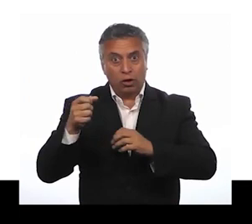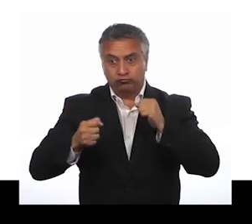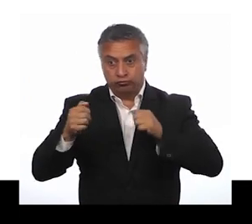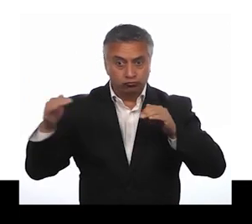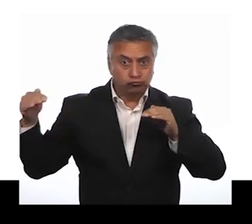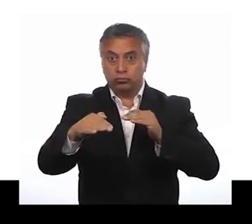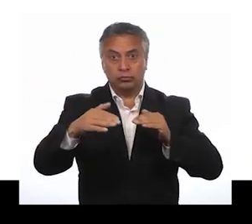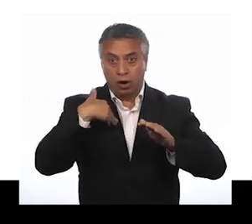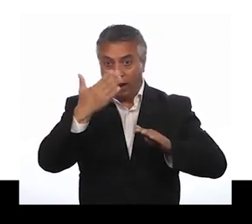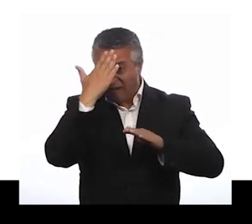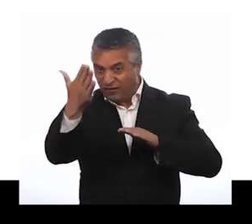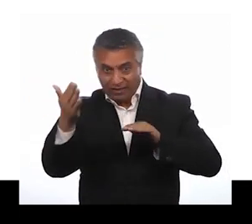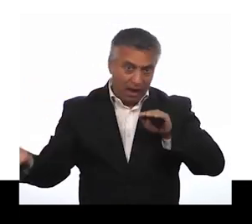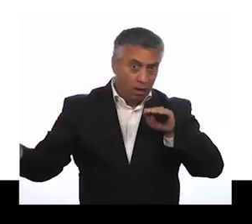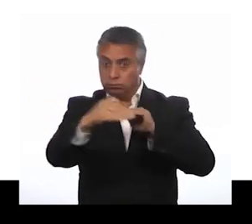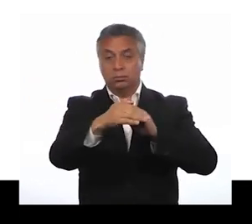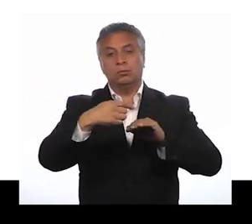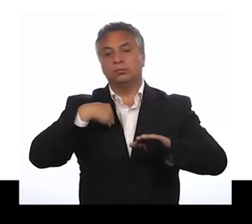al frente y ahí yo me tiro al suelo.